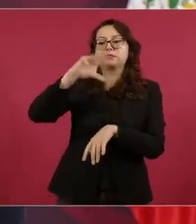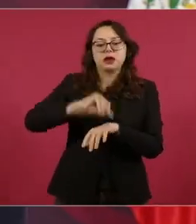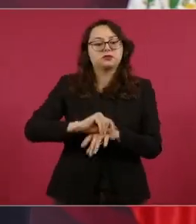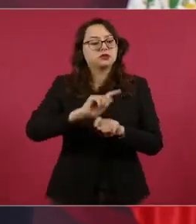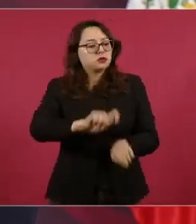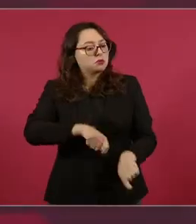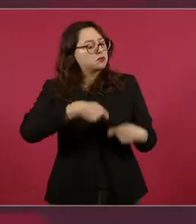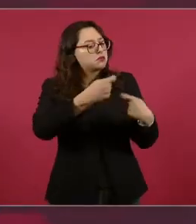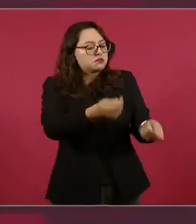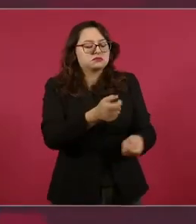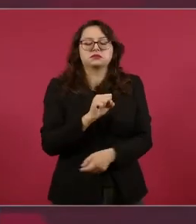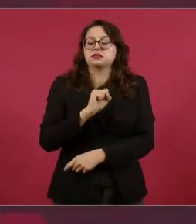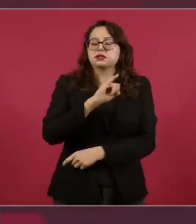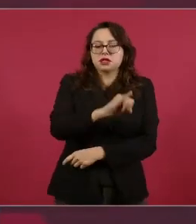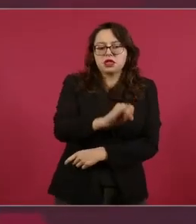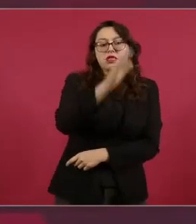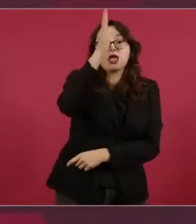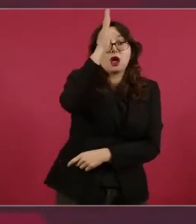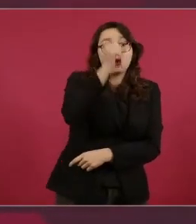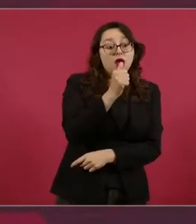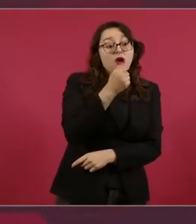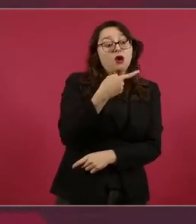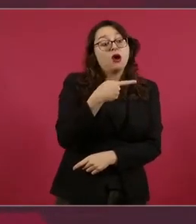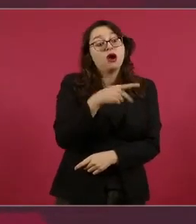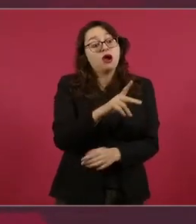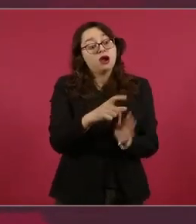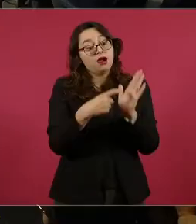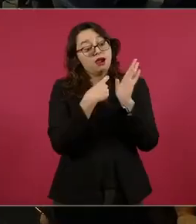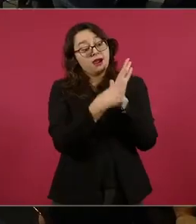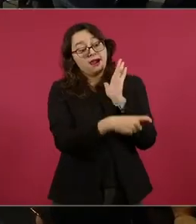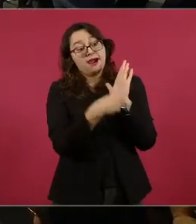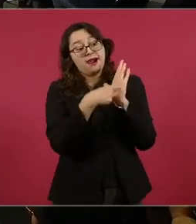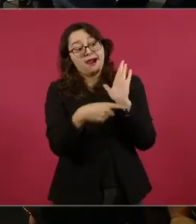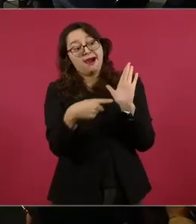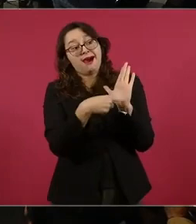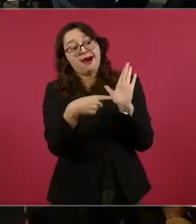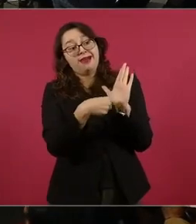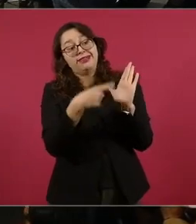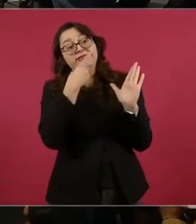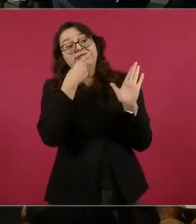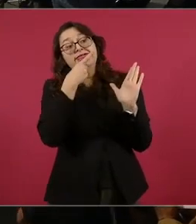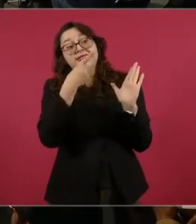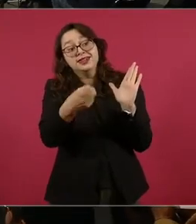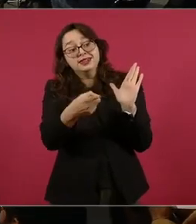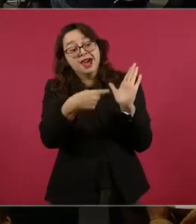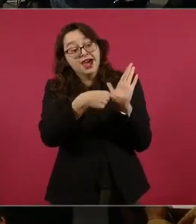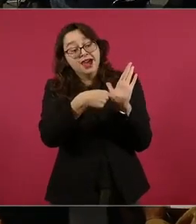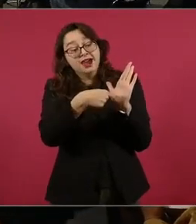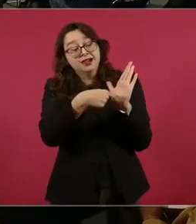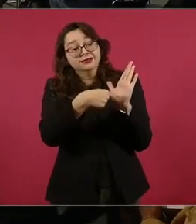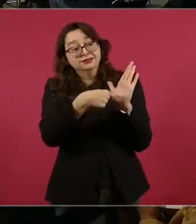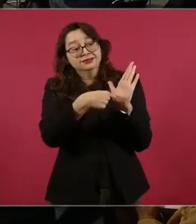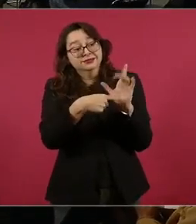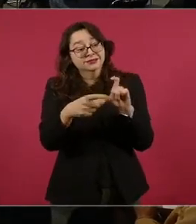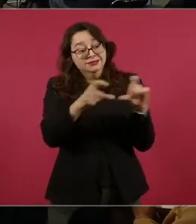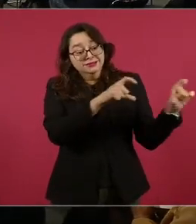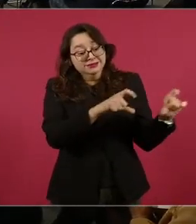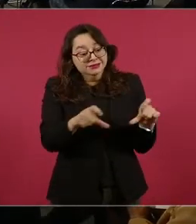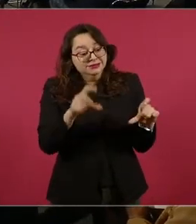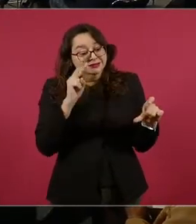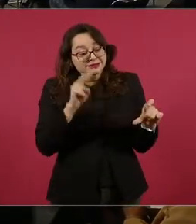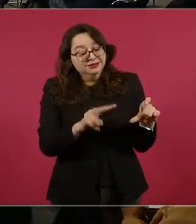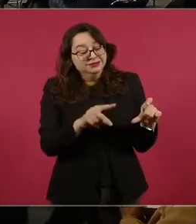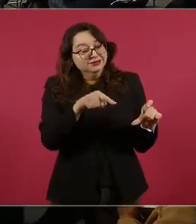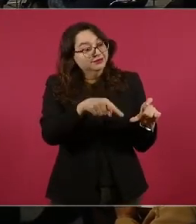la concesión pero en la misma concesión Hay una